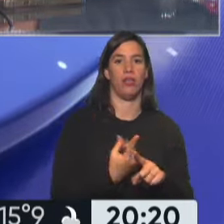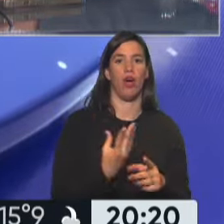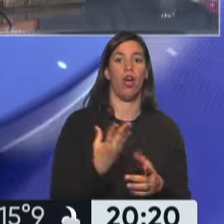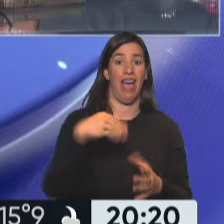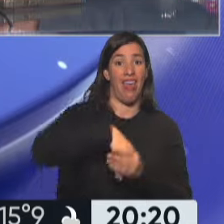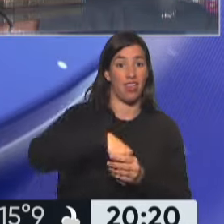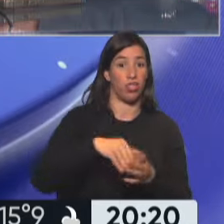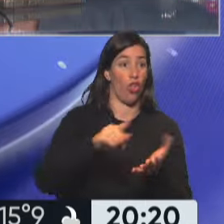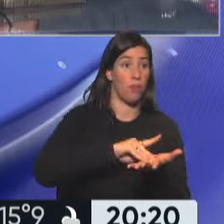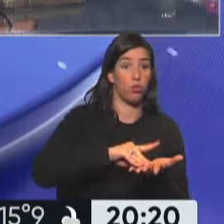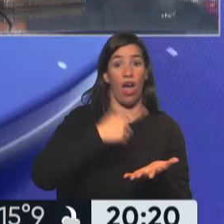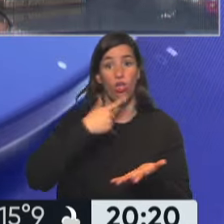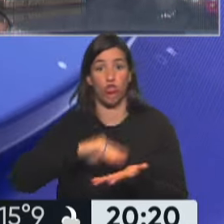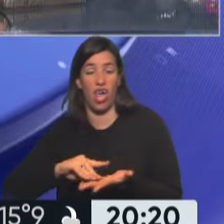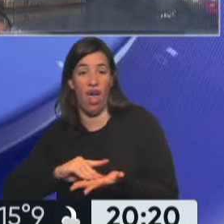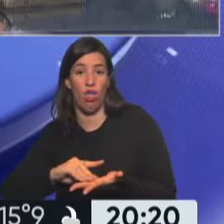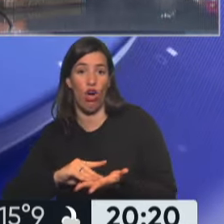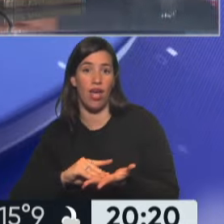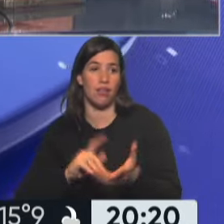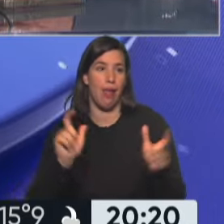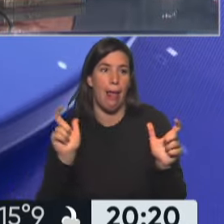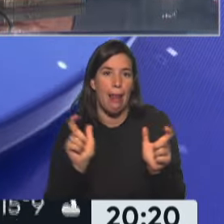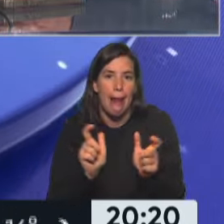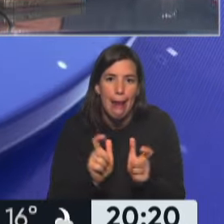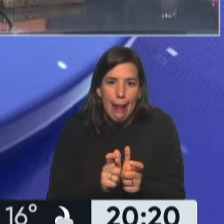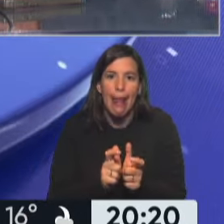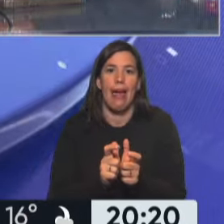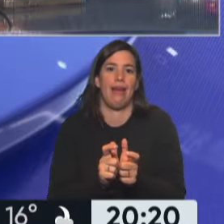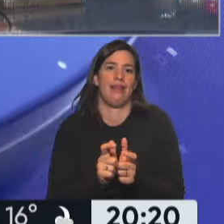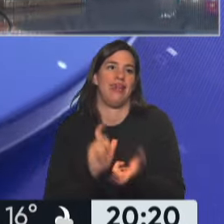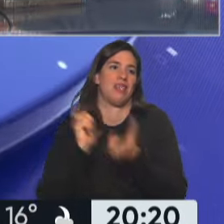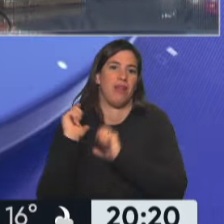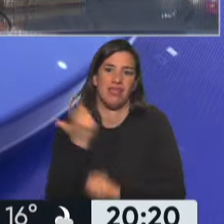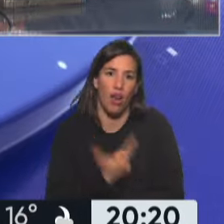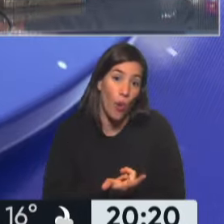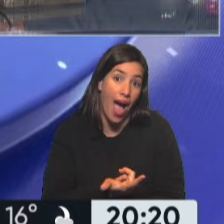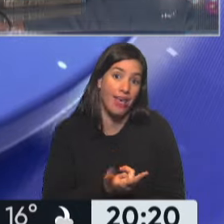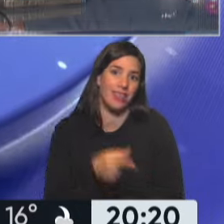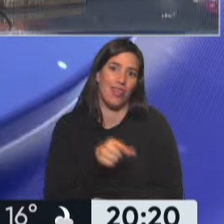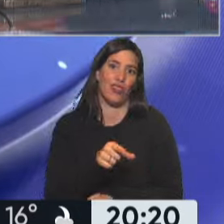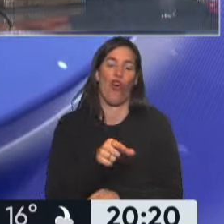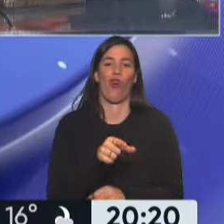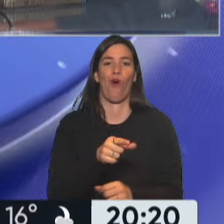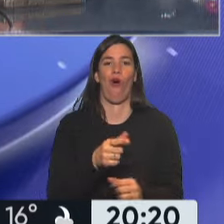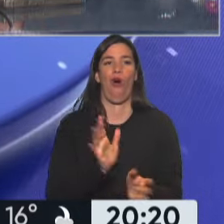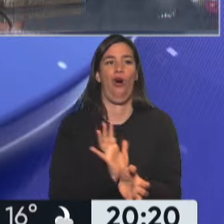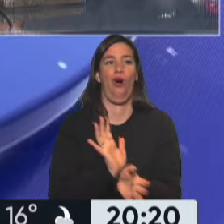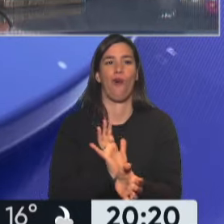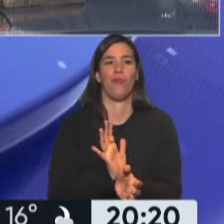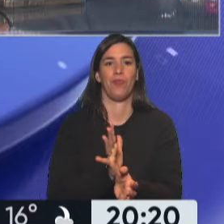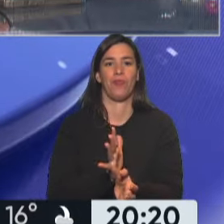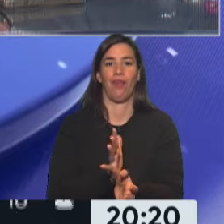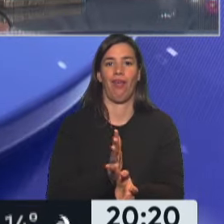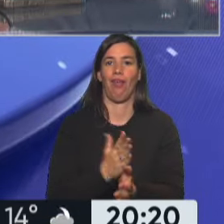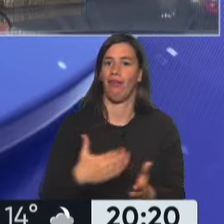y senadores eh en minoría y con bajo nivel de experiencia y con esto no no estoy queriendo culpabilizar a